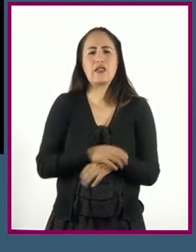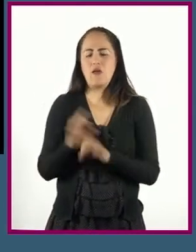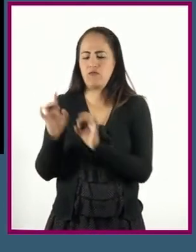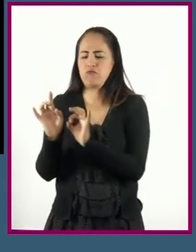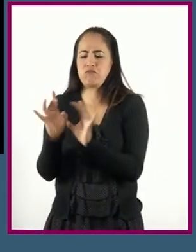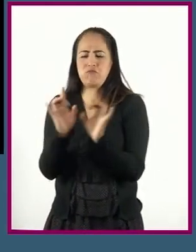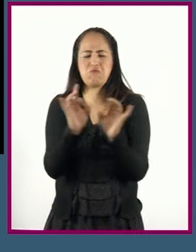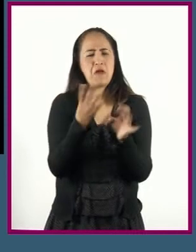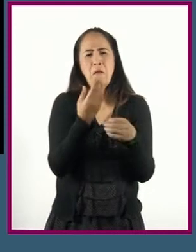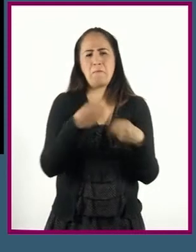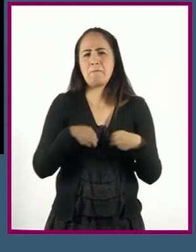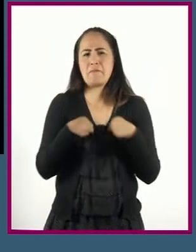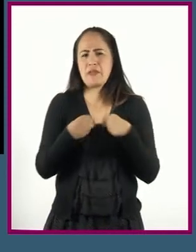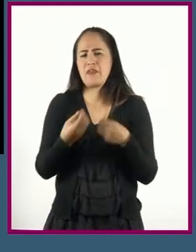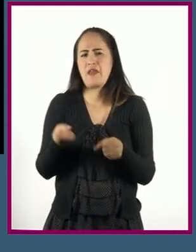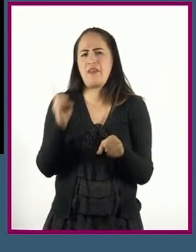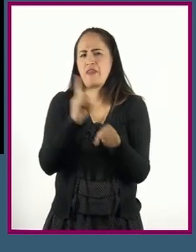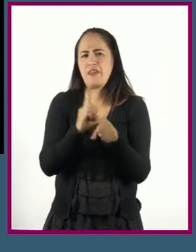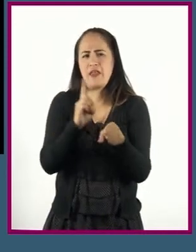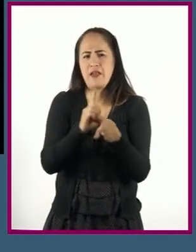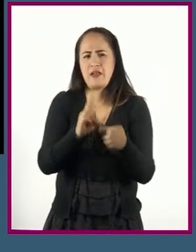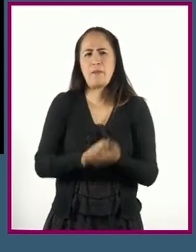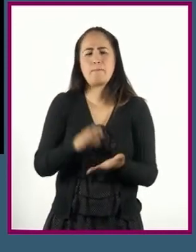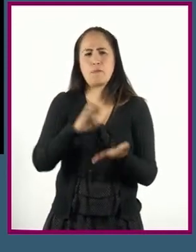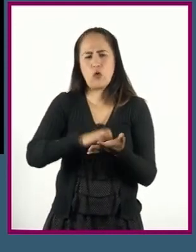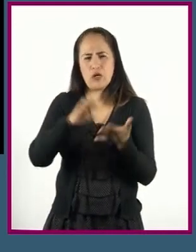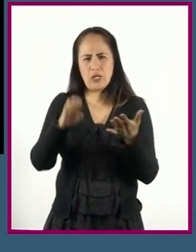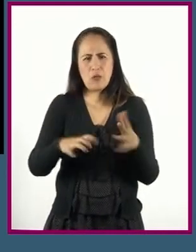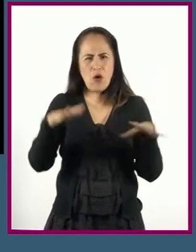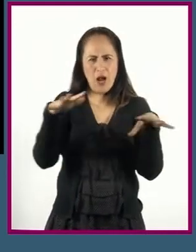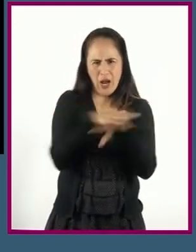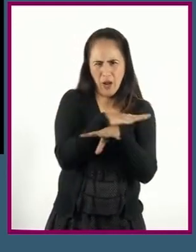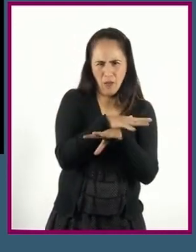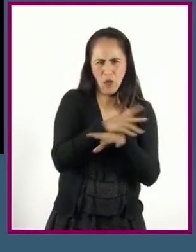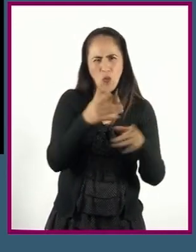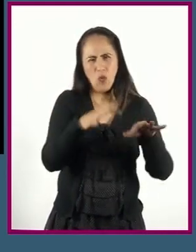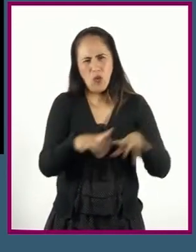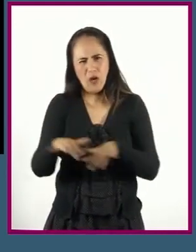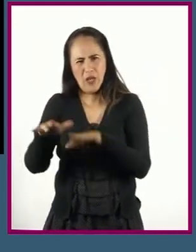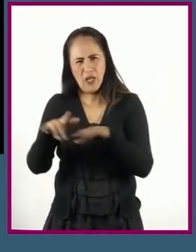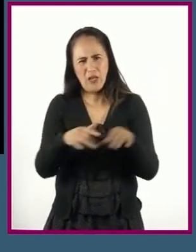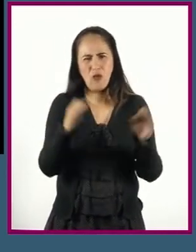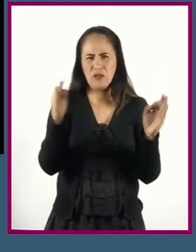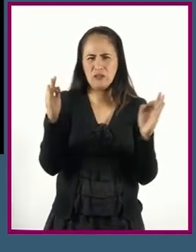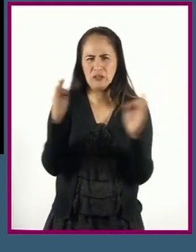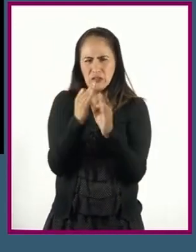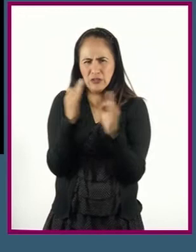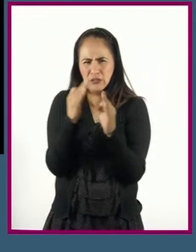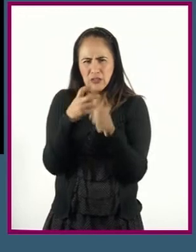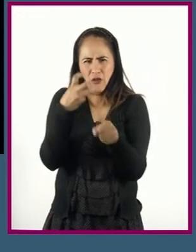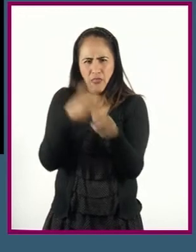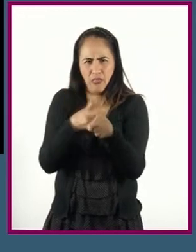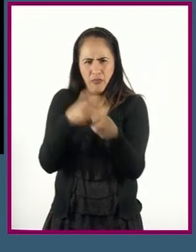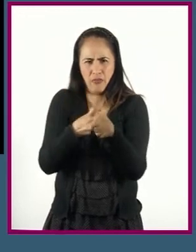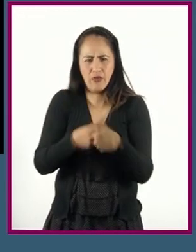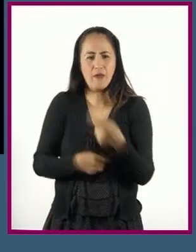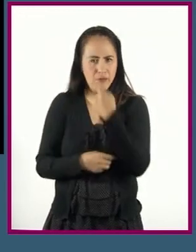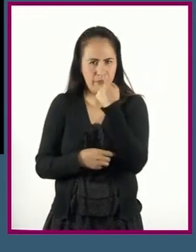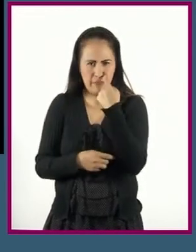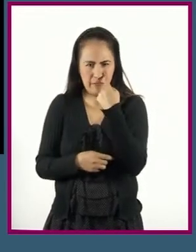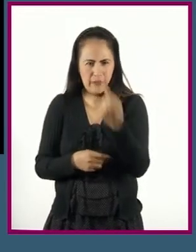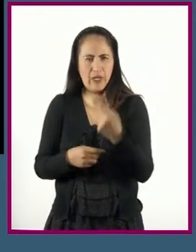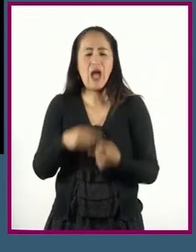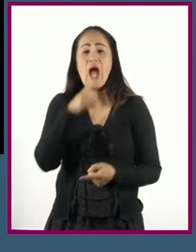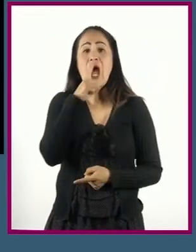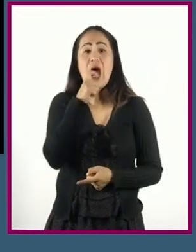situaciones cotidianas, como en este caso los cambios de estado. ¿Sí? Vamos a ver, tenemos moléculas de